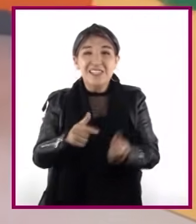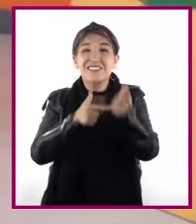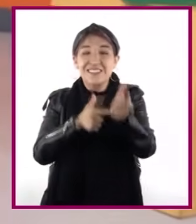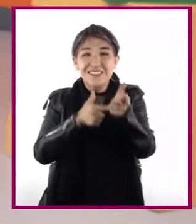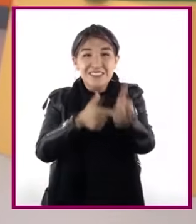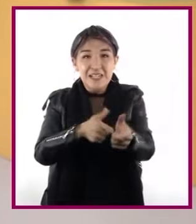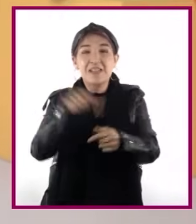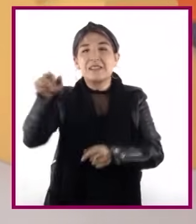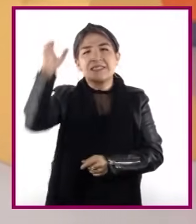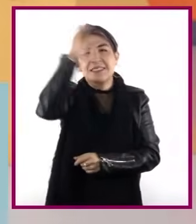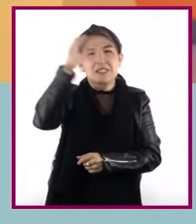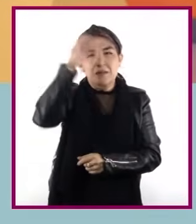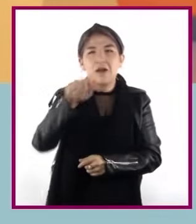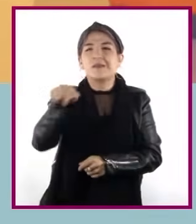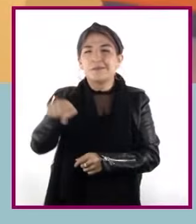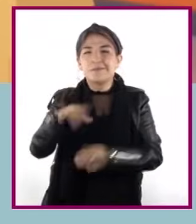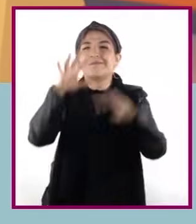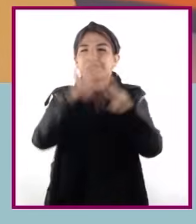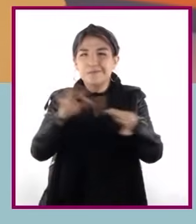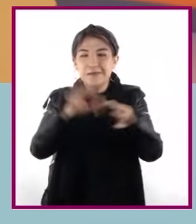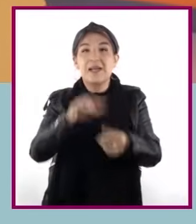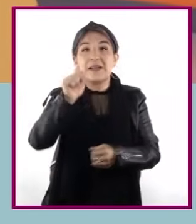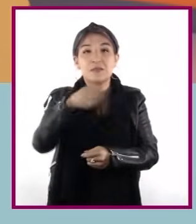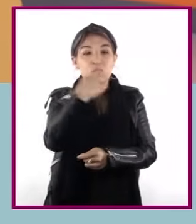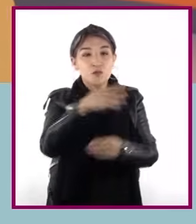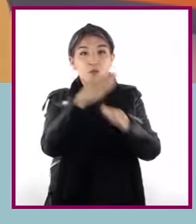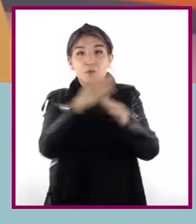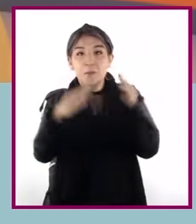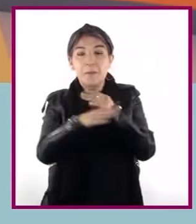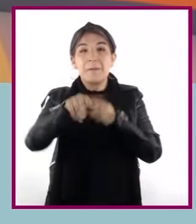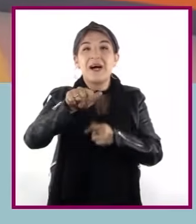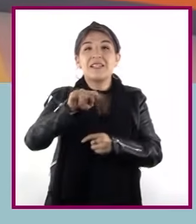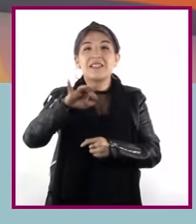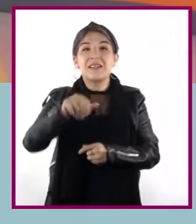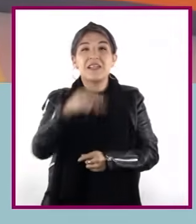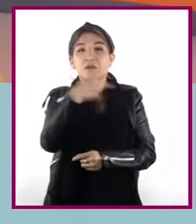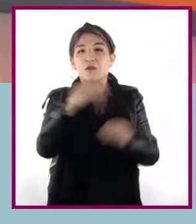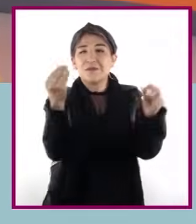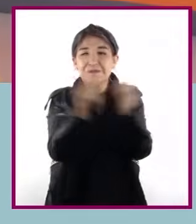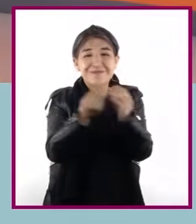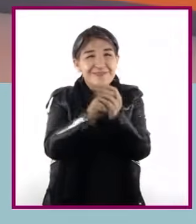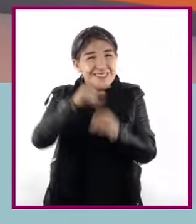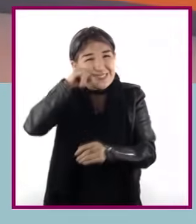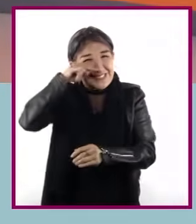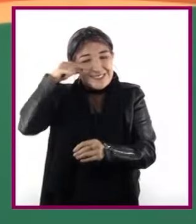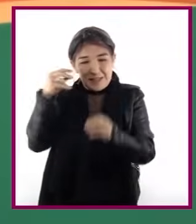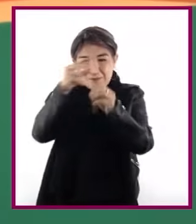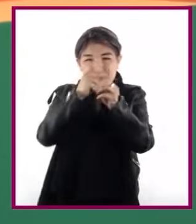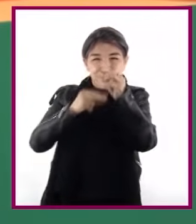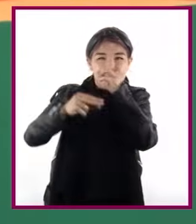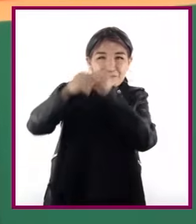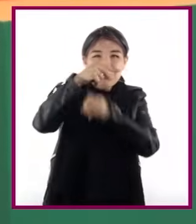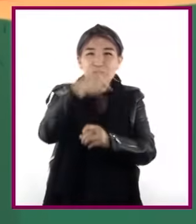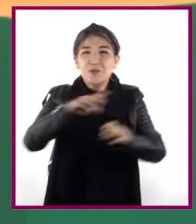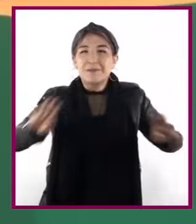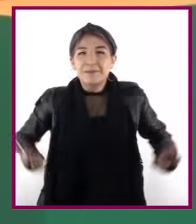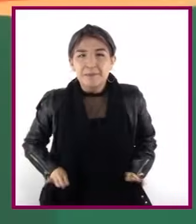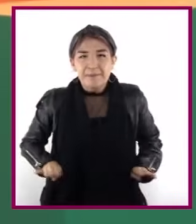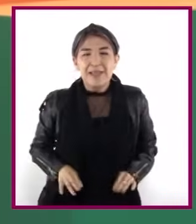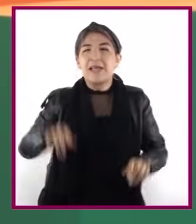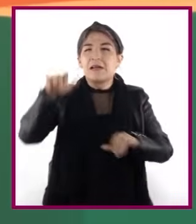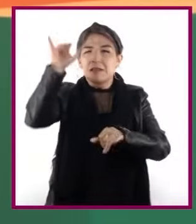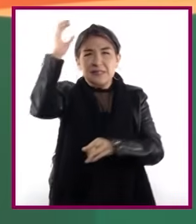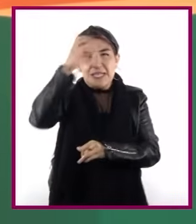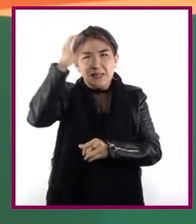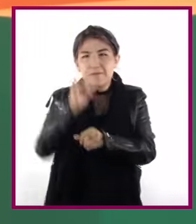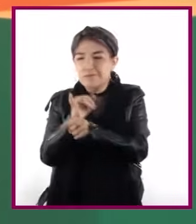los científicos han concluido que la materia está formada de partículas pequeñísimas. Los científicos han elaborado